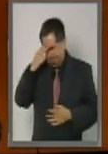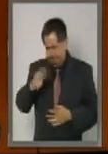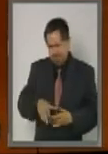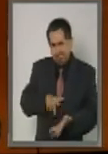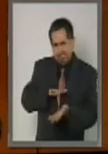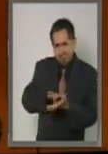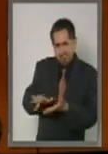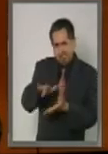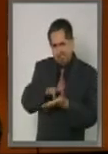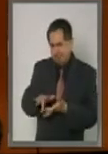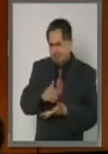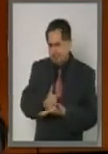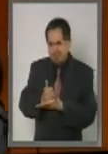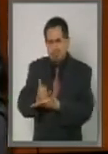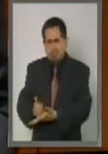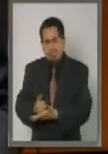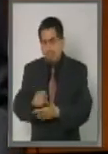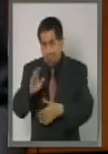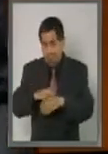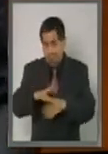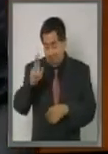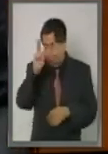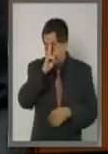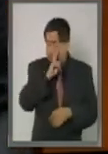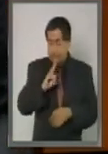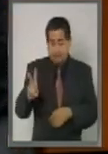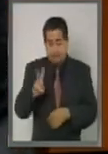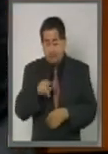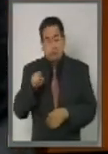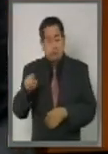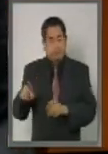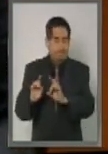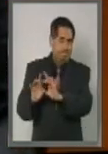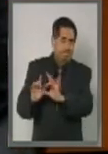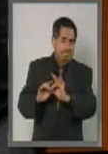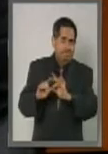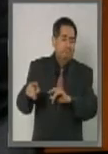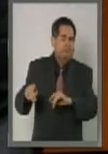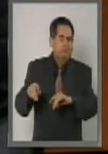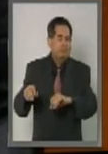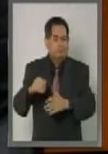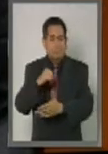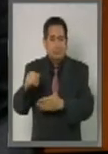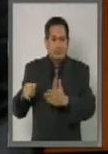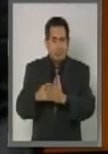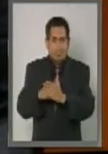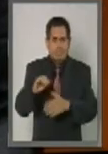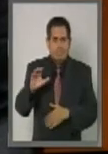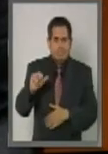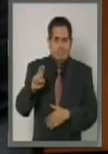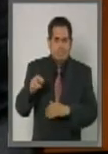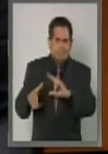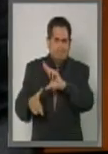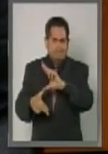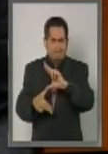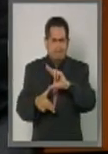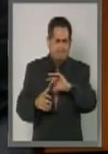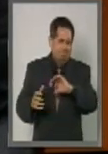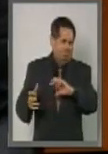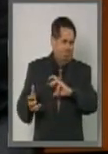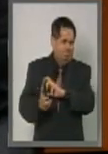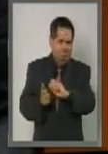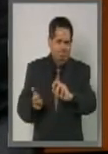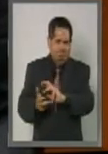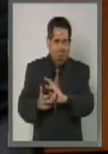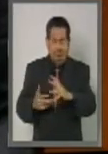haciendo, ante los graves fenómenos naturales que han enfrentado las islas del Caribe. En particular,